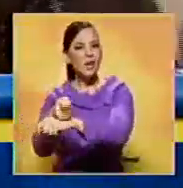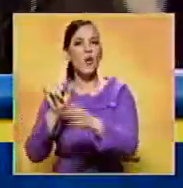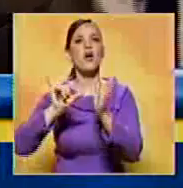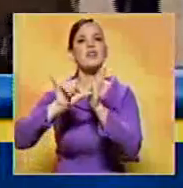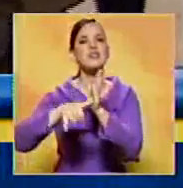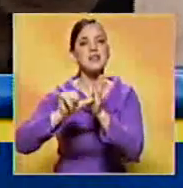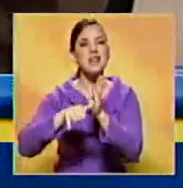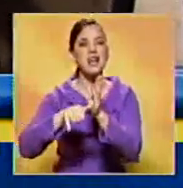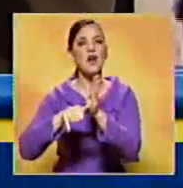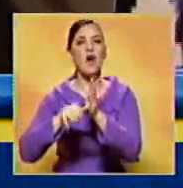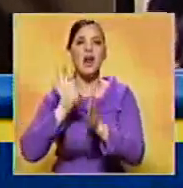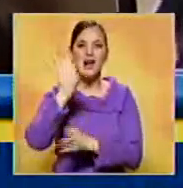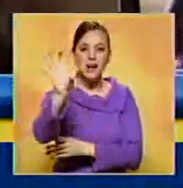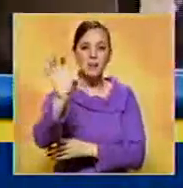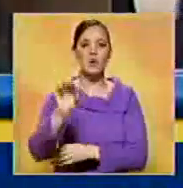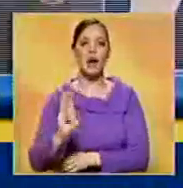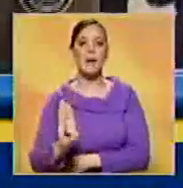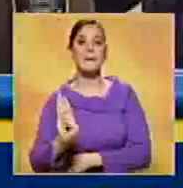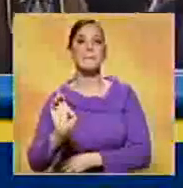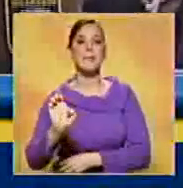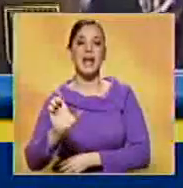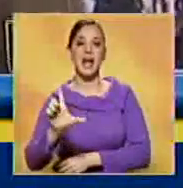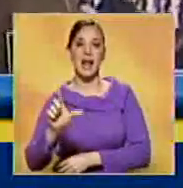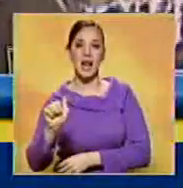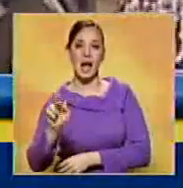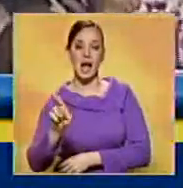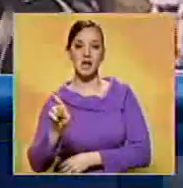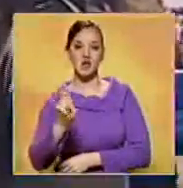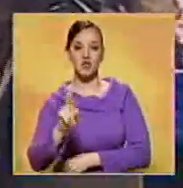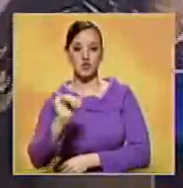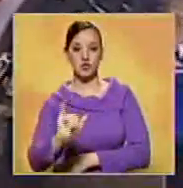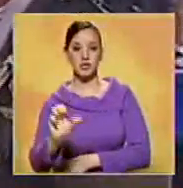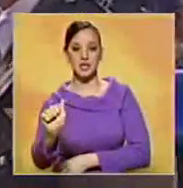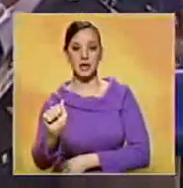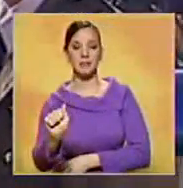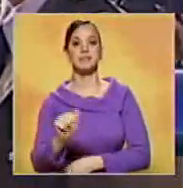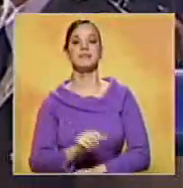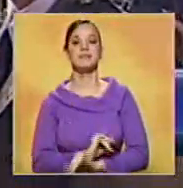especialidad de mando en unidades de tanques. Euclides Sotillo, Noticiero Venevisión.